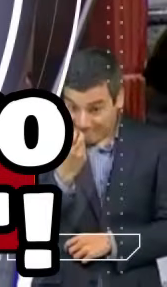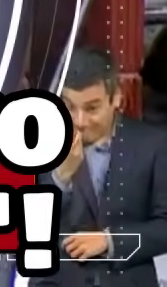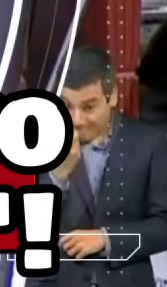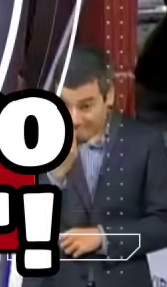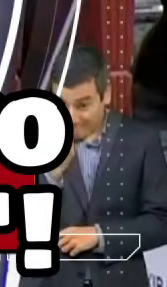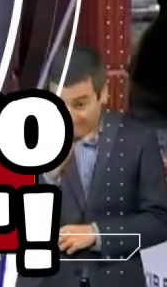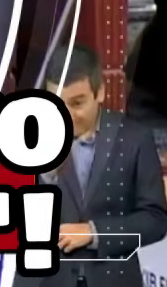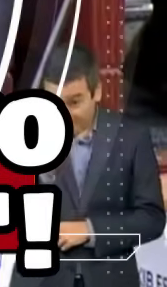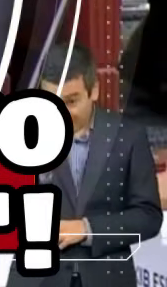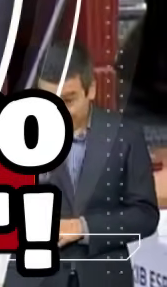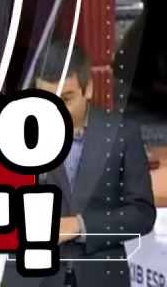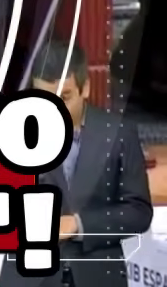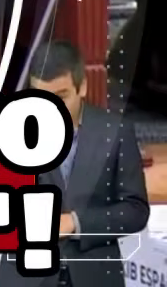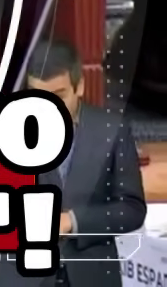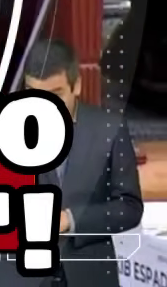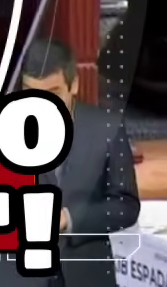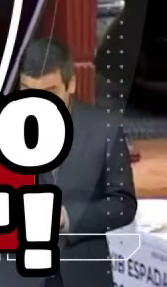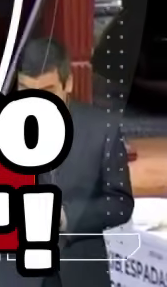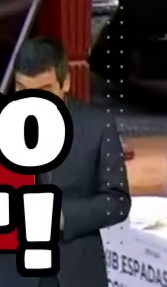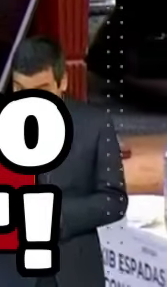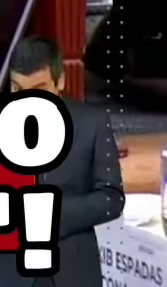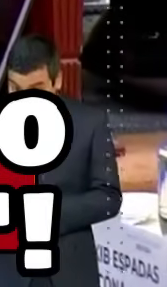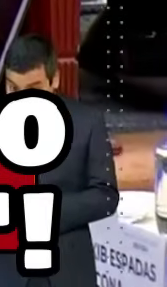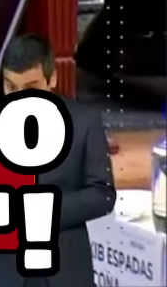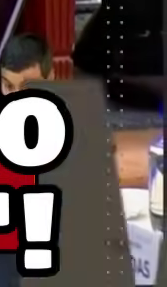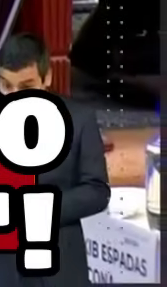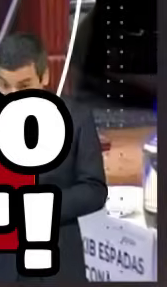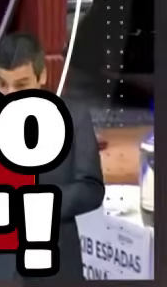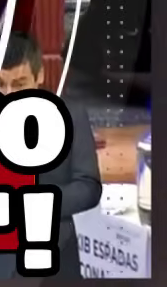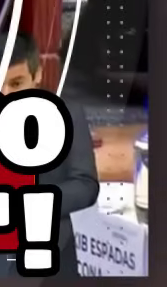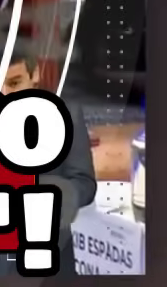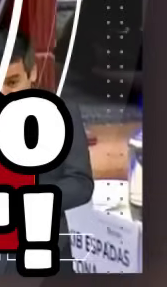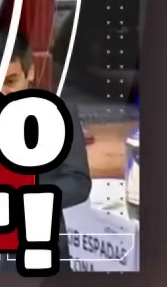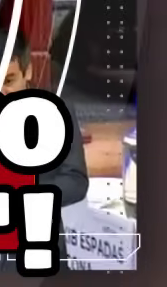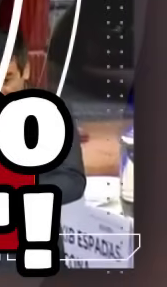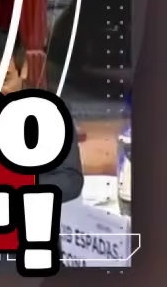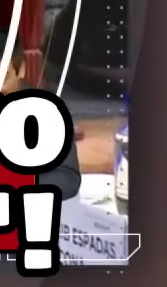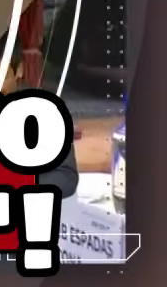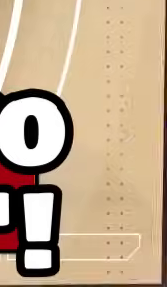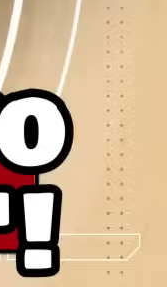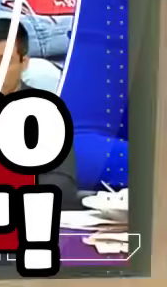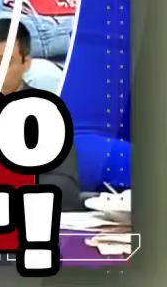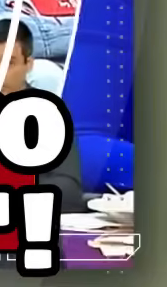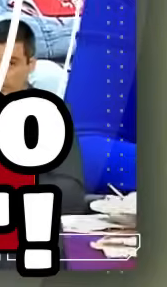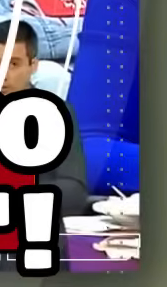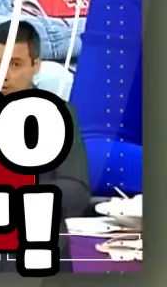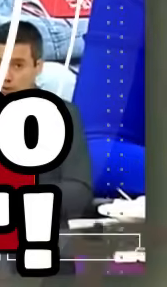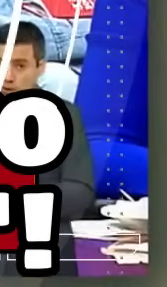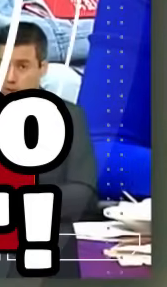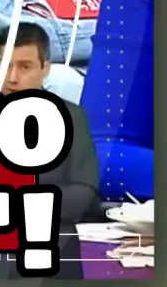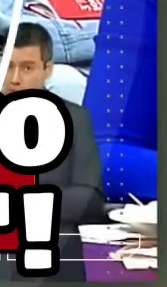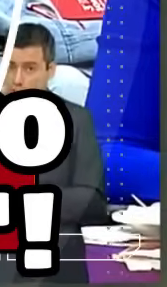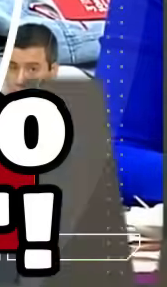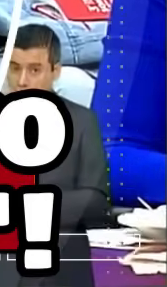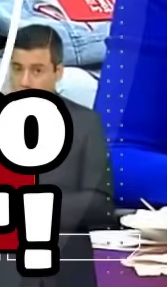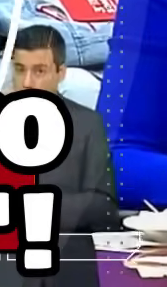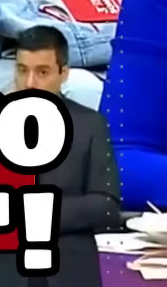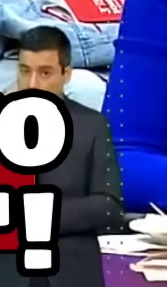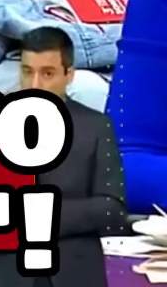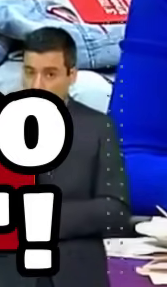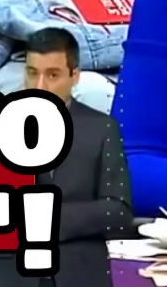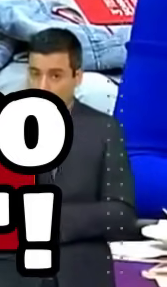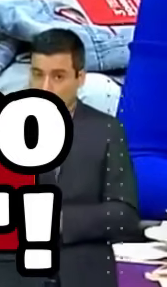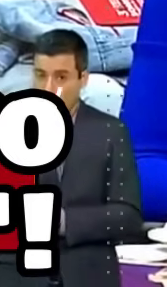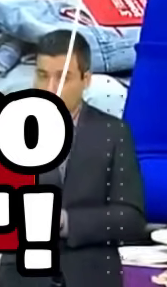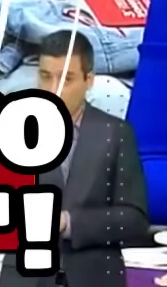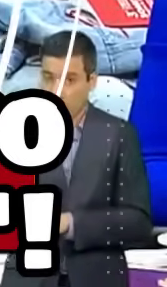de la gata del señor X, el consejero del Poder Legislativo del PT, Gerardo Fernández Noroña, expuso su argumento contundente,